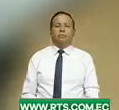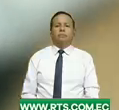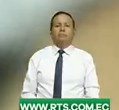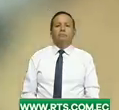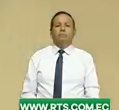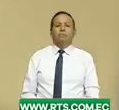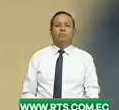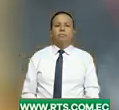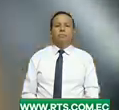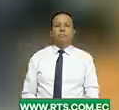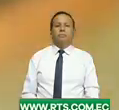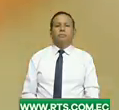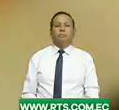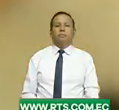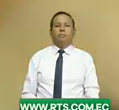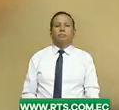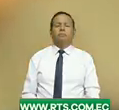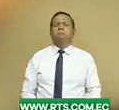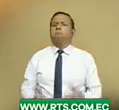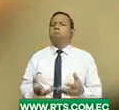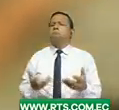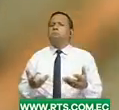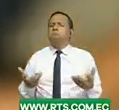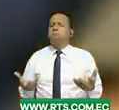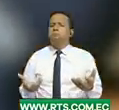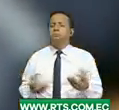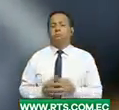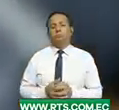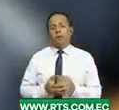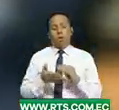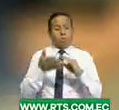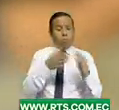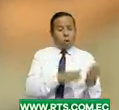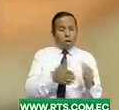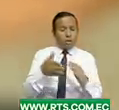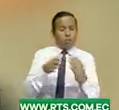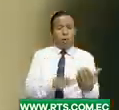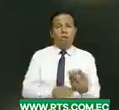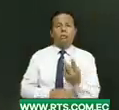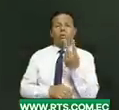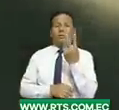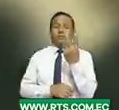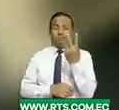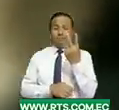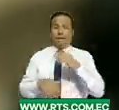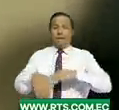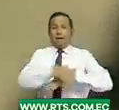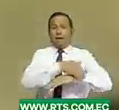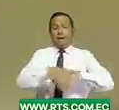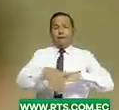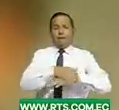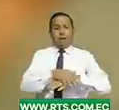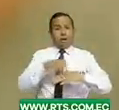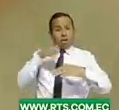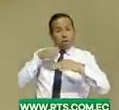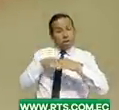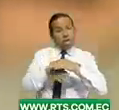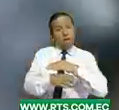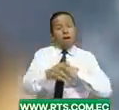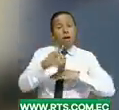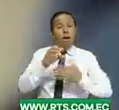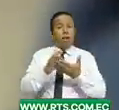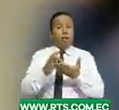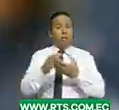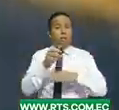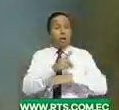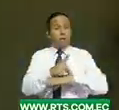Se trató de dos cuerpos tendidos en la calzada. Esto dificultó el ingreso al Cantón Daule en la provincia del Guayas. Los